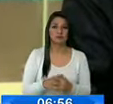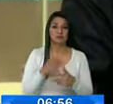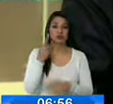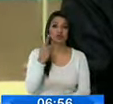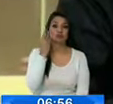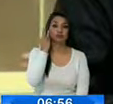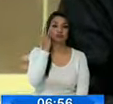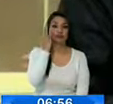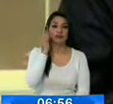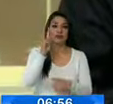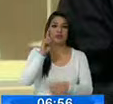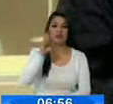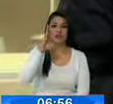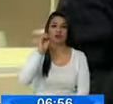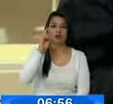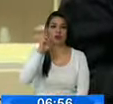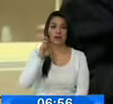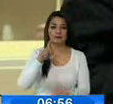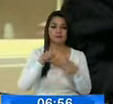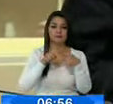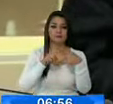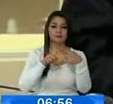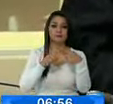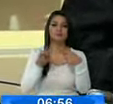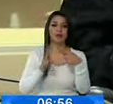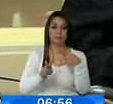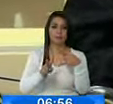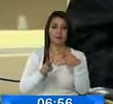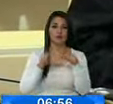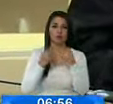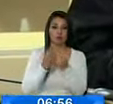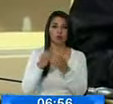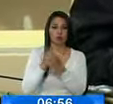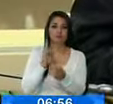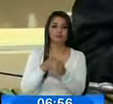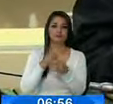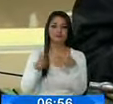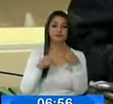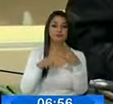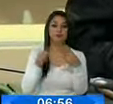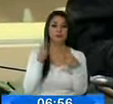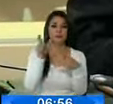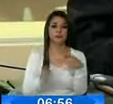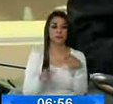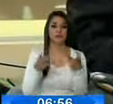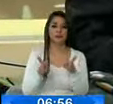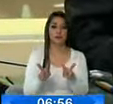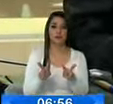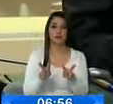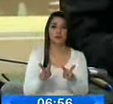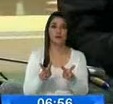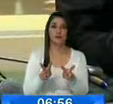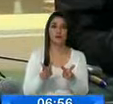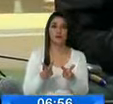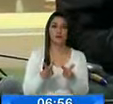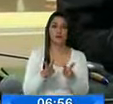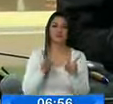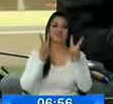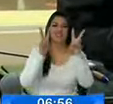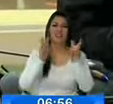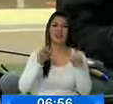mujeres, Débora, alias Coca, que es también miembro activo de los Guachos, y la otra persona, que es la que les digo que está con medidas